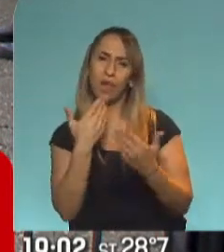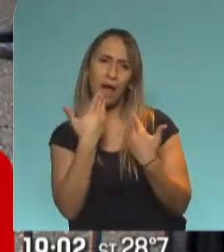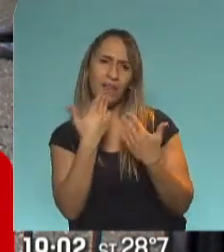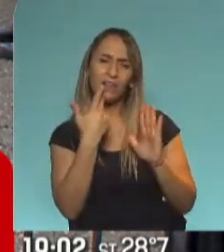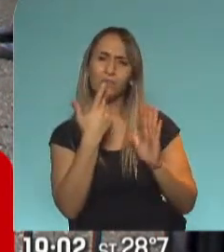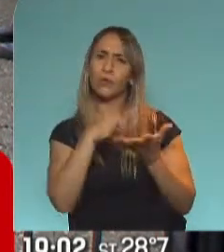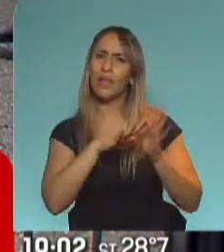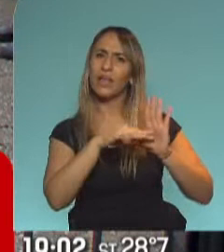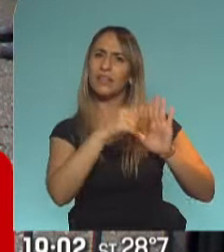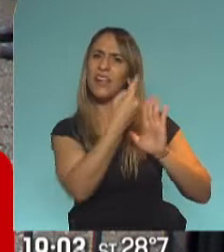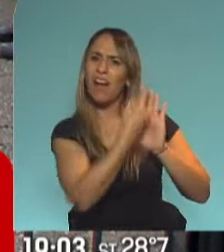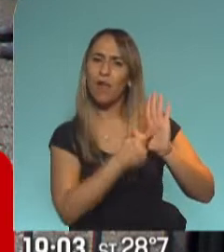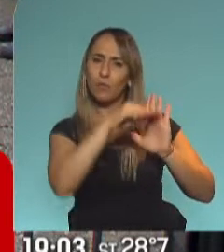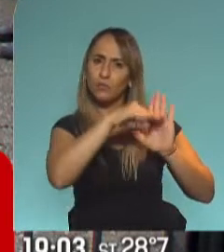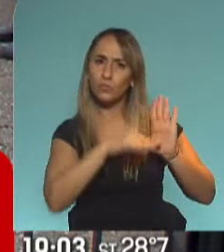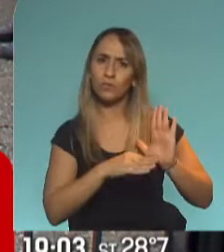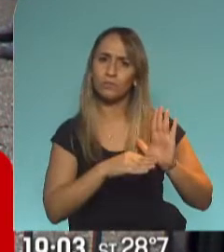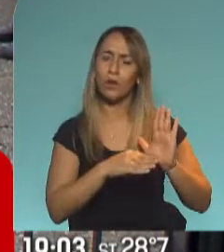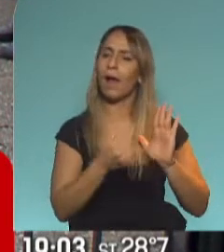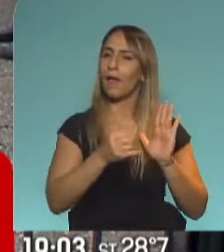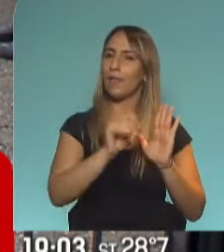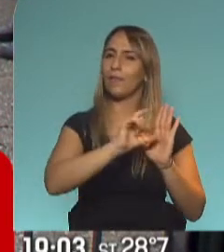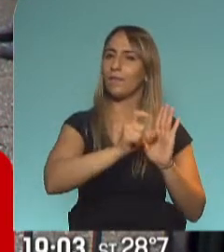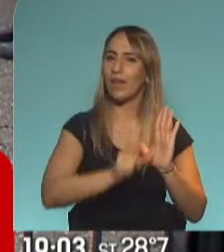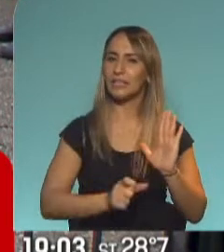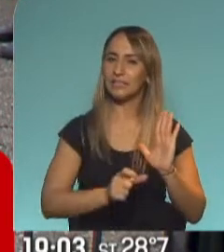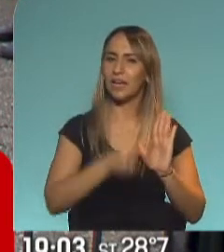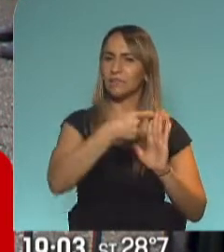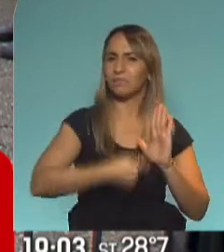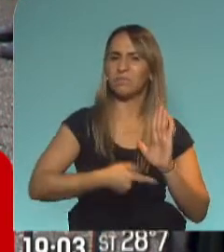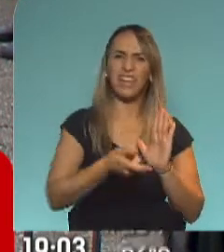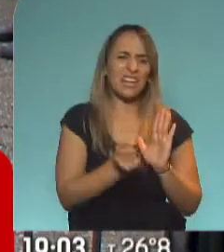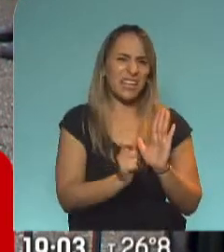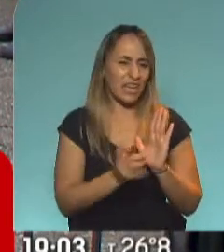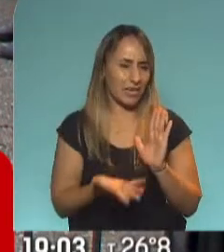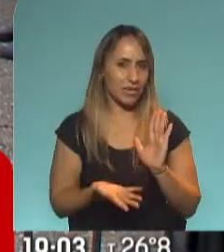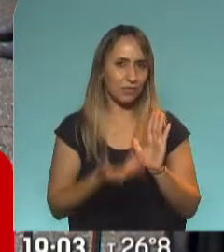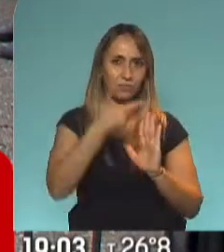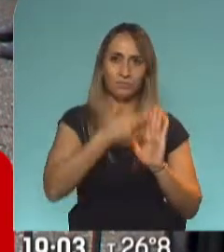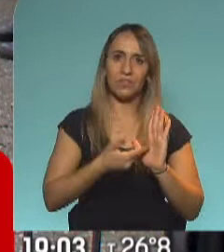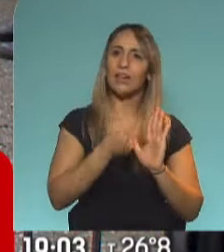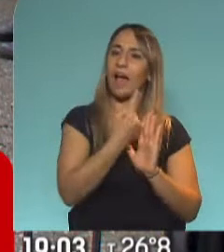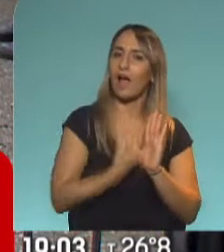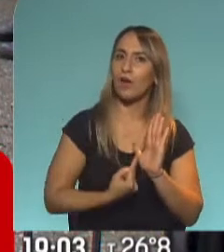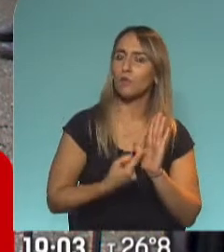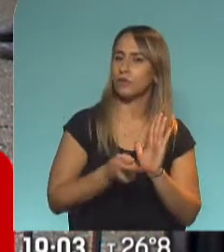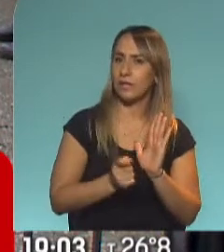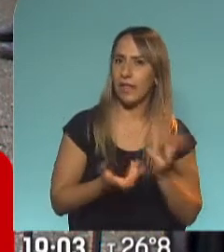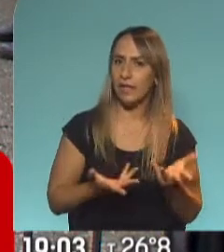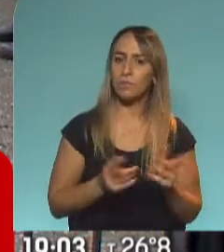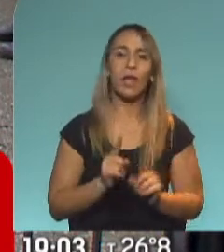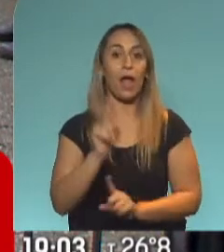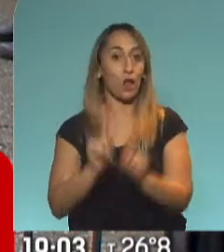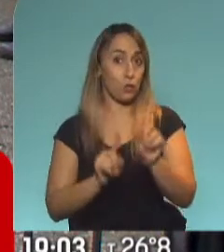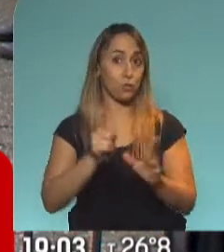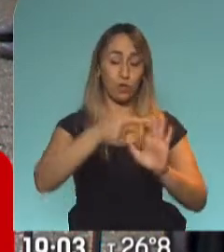cierto que hay que diferenciar quiénes son, porque algunos de ellos no están